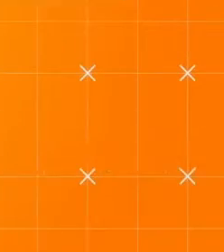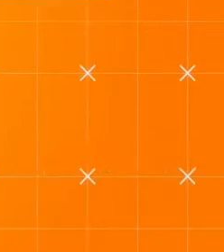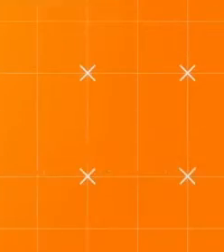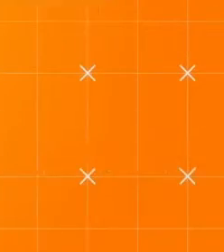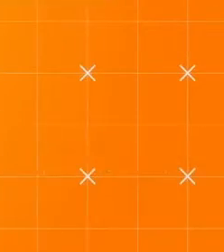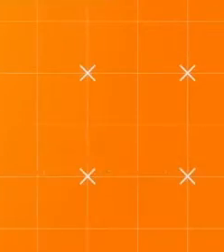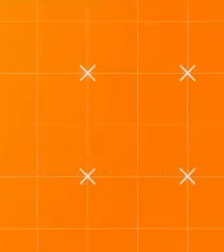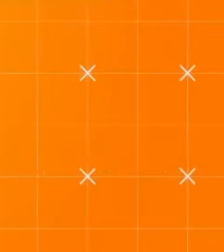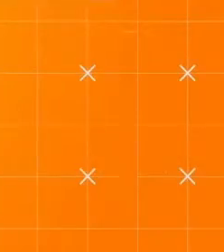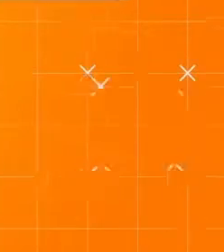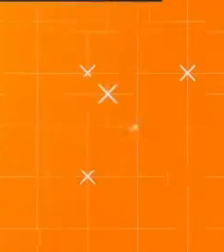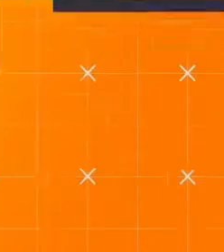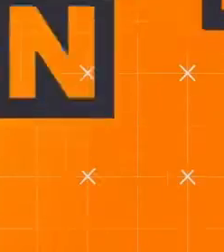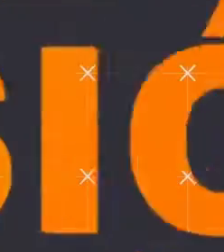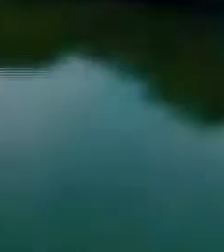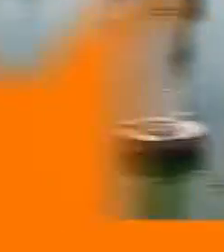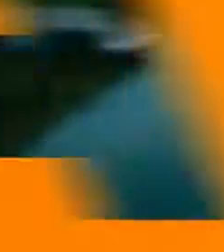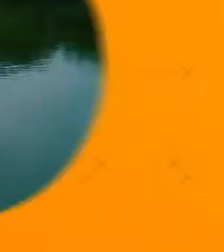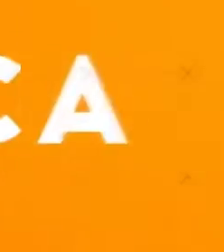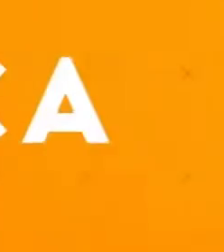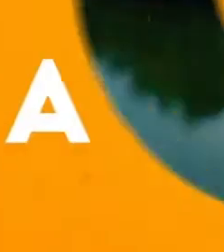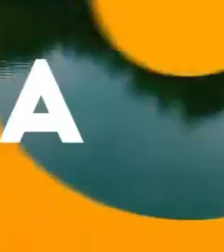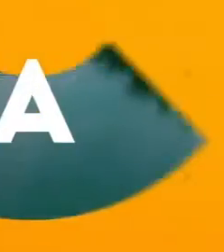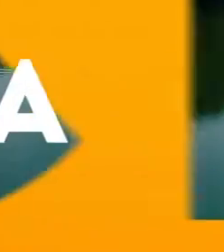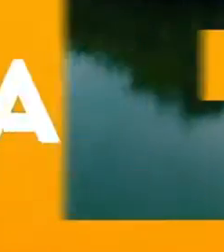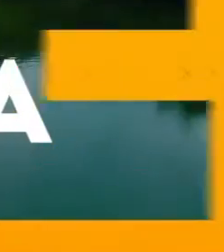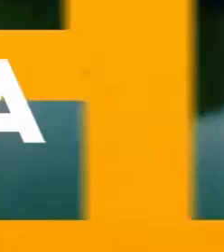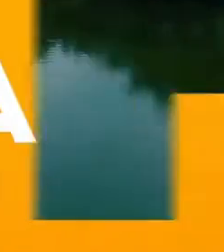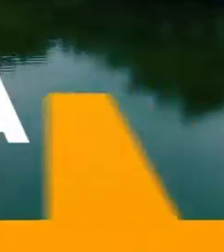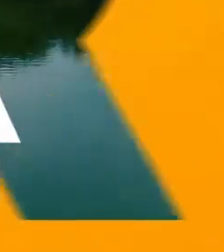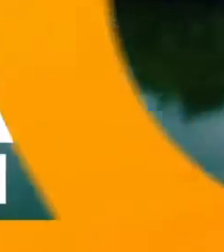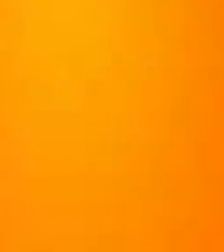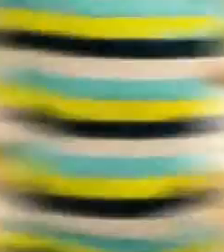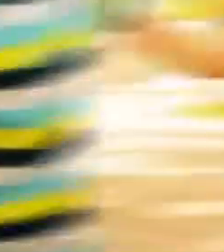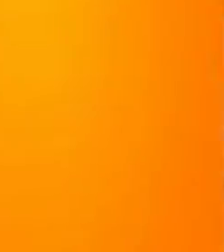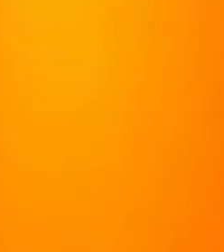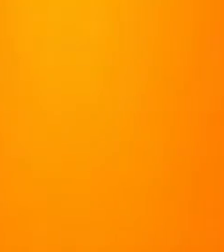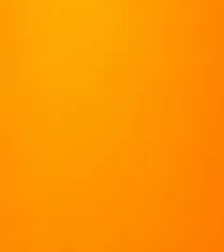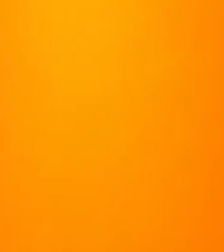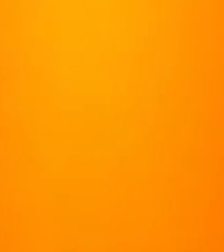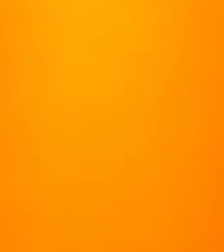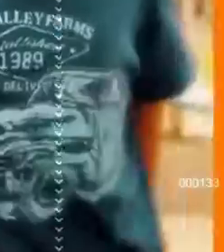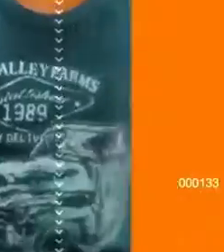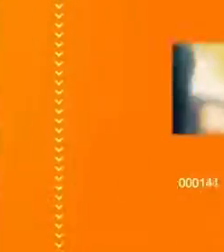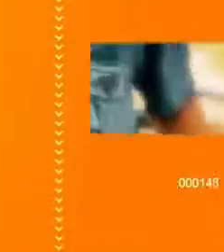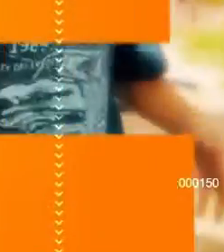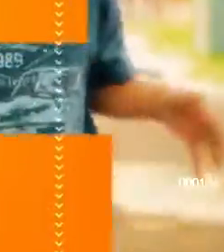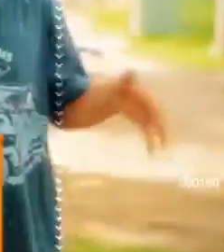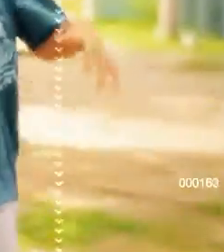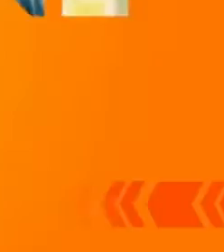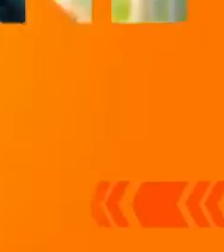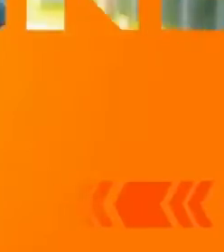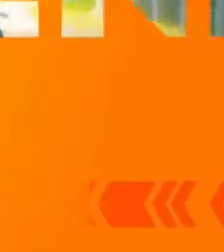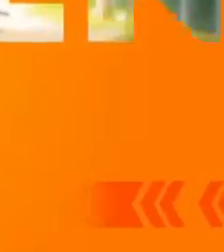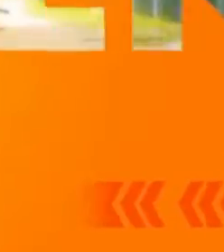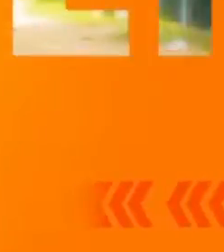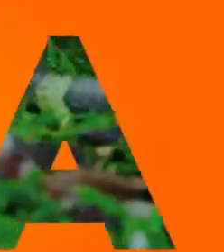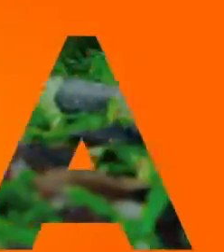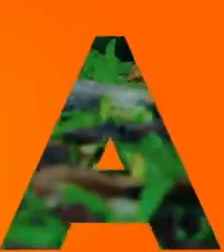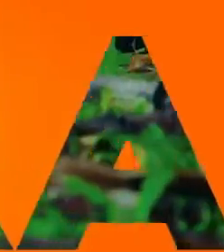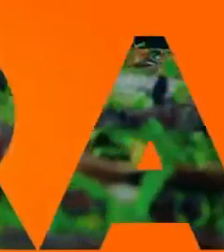y más cerca de aquí te entretiene